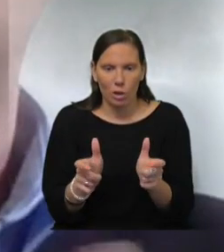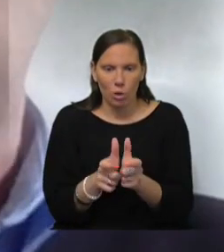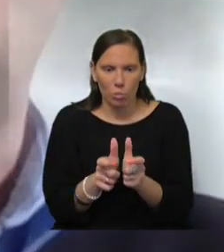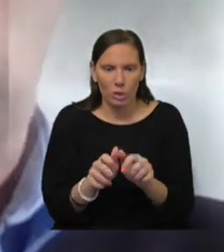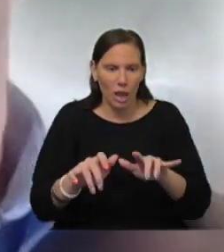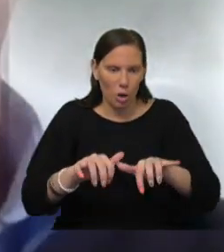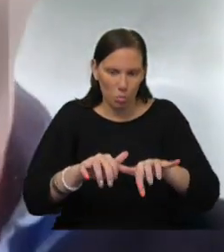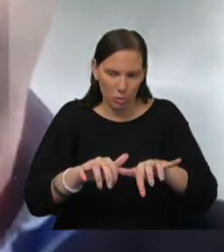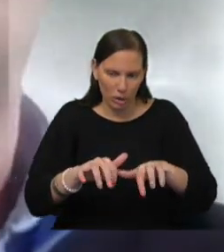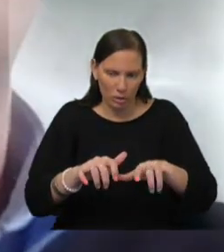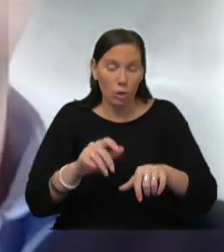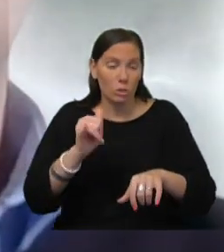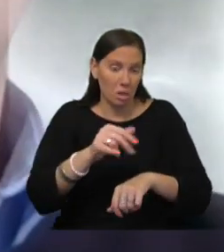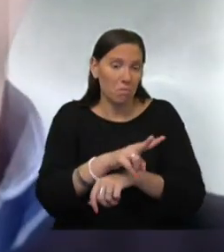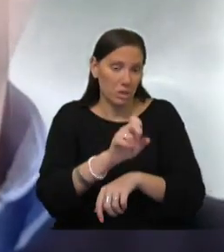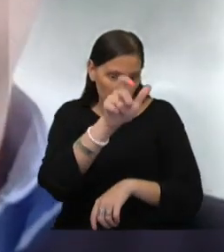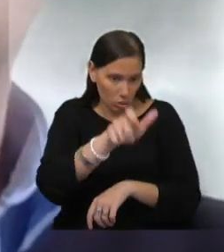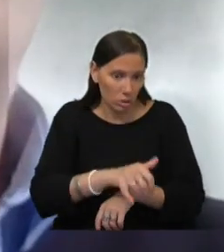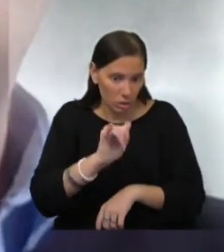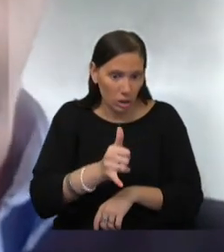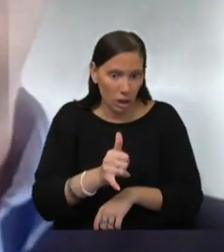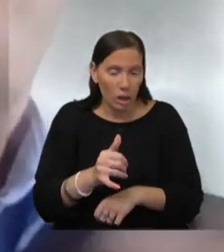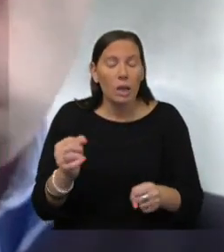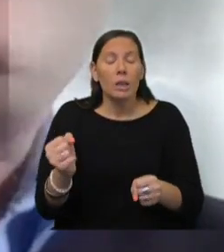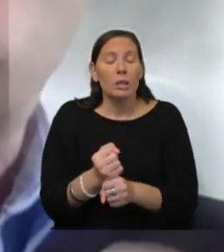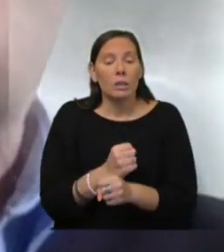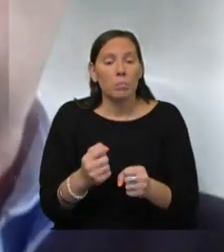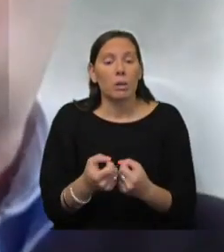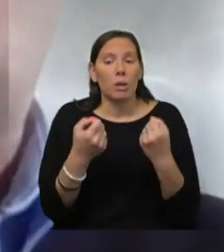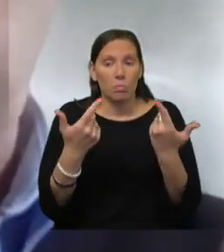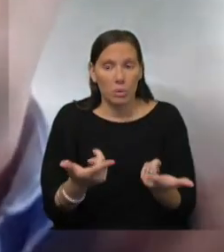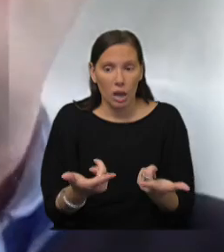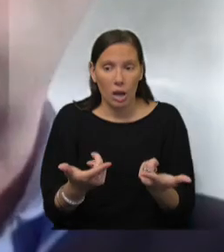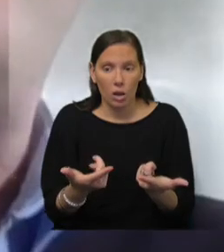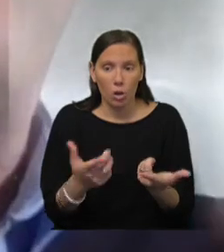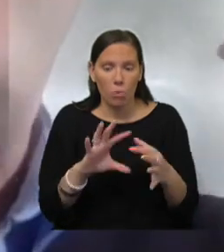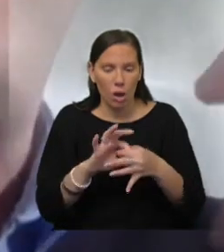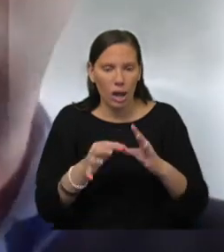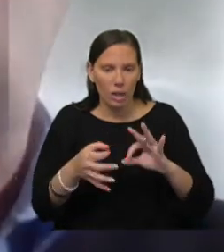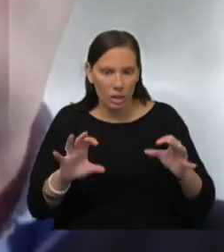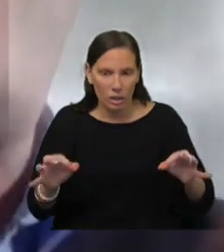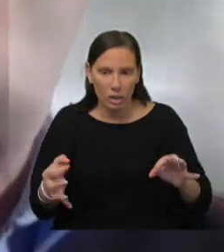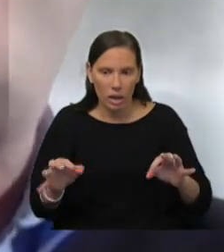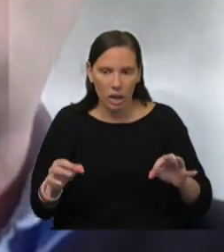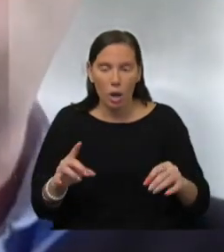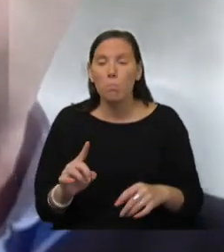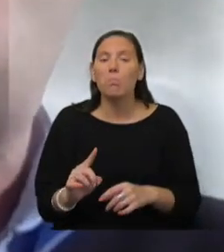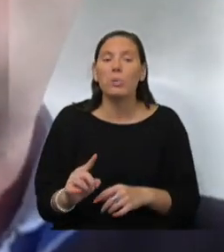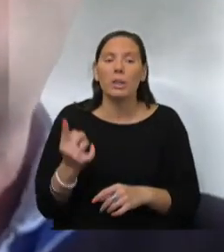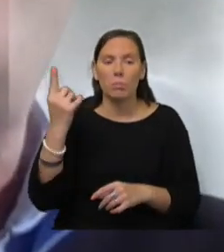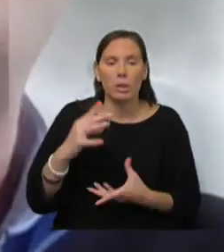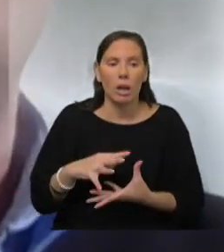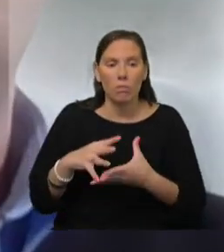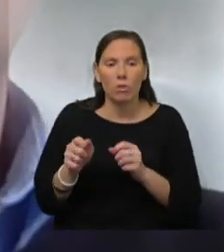computación es un físico y lo que se premia por lo que estuve Leyendo es como la cadena HK genera una de las primeros tipos